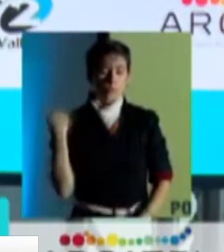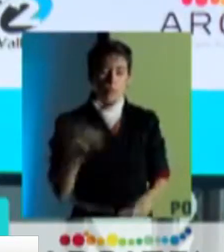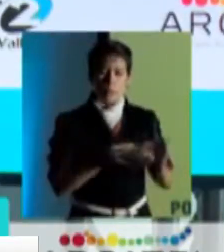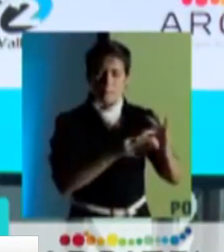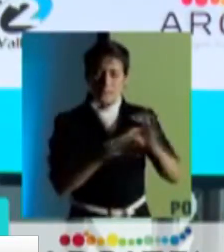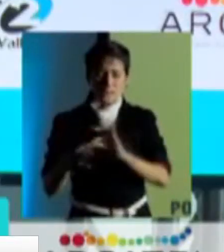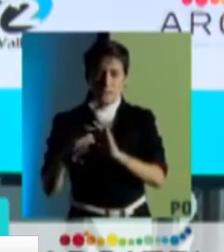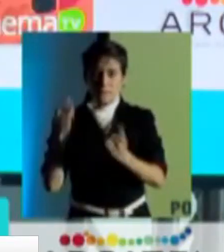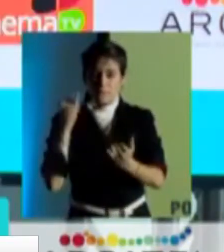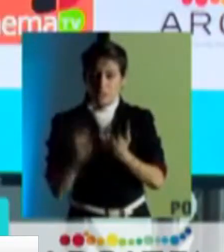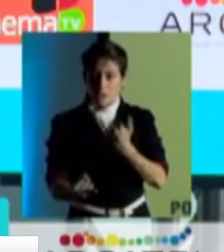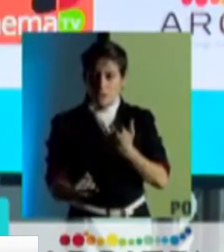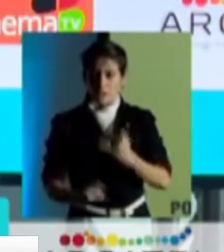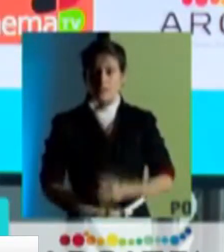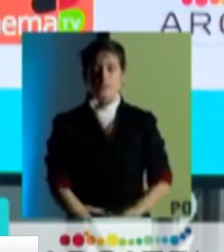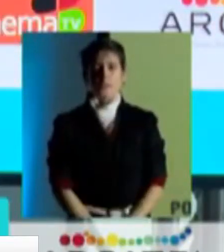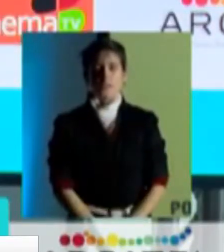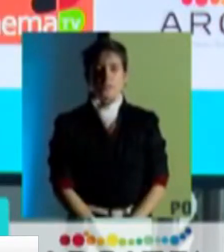final